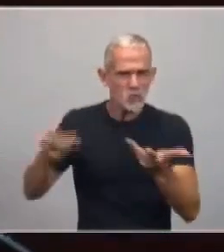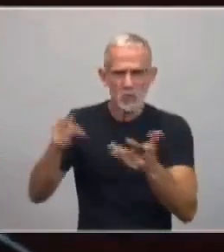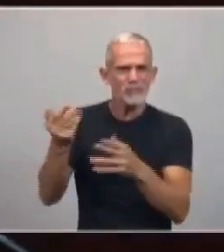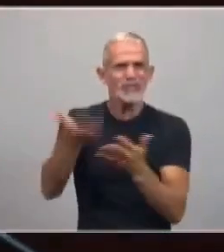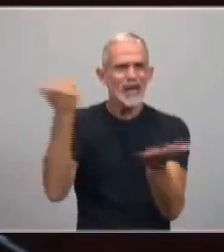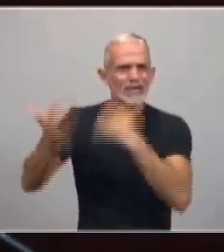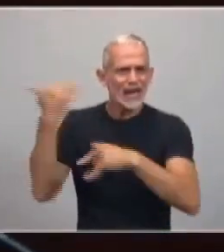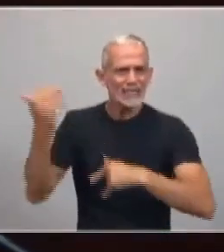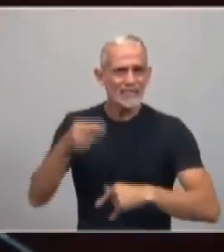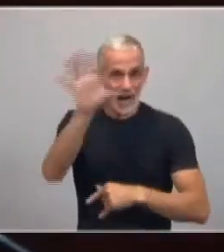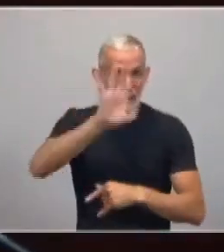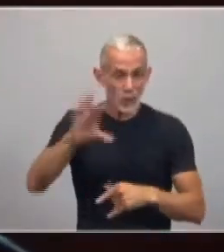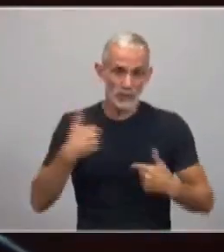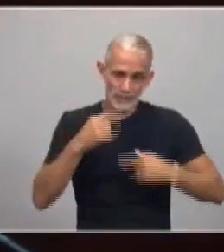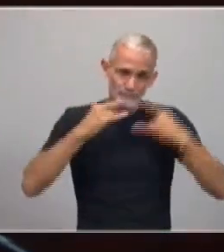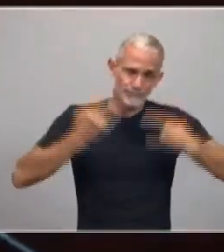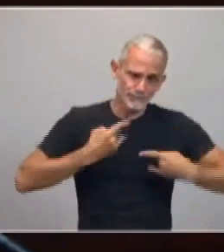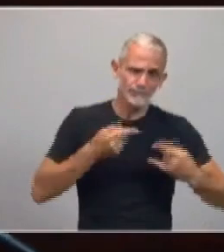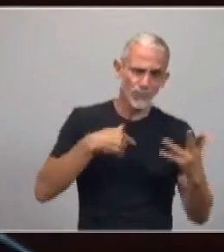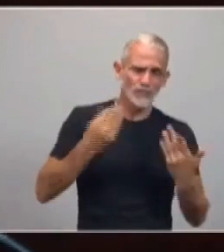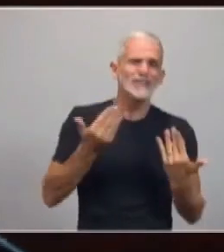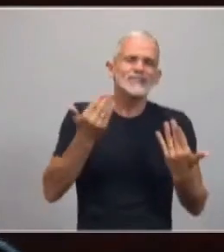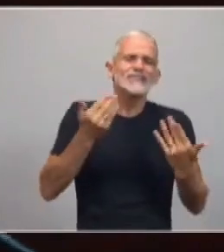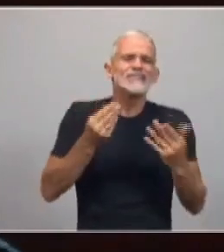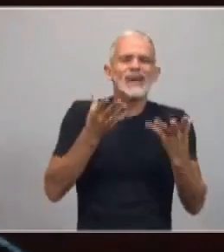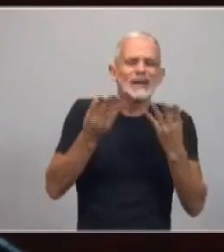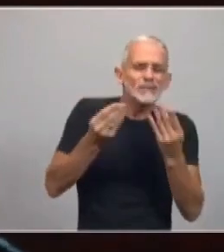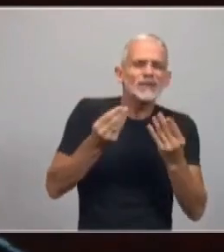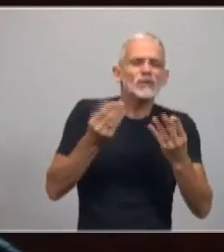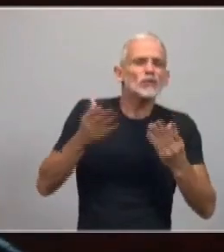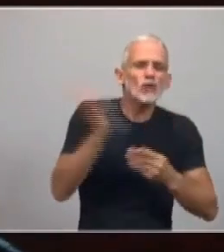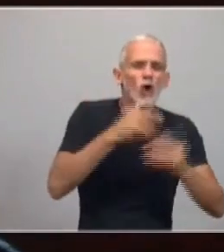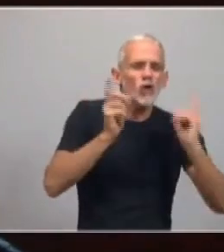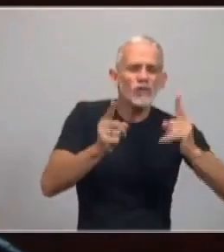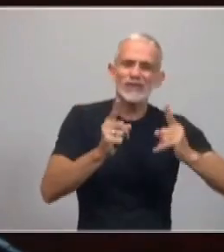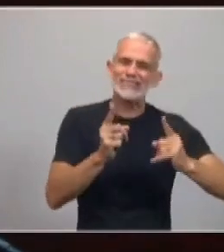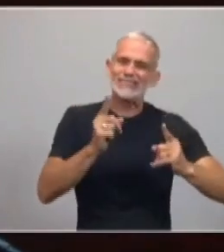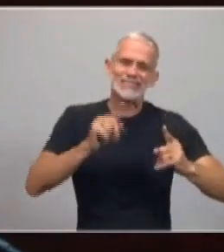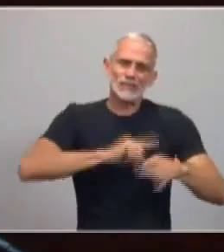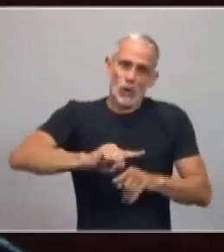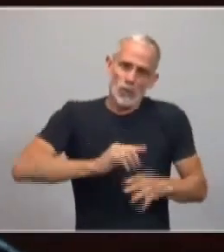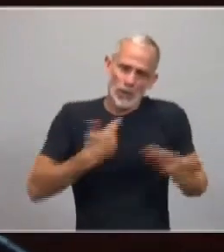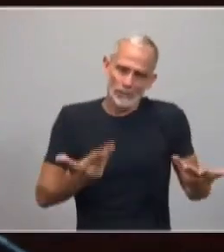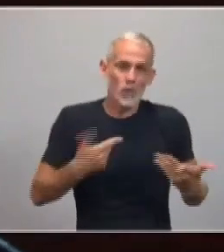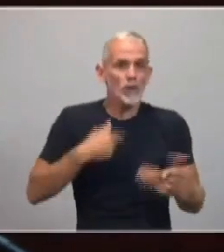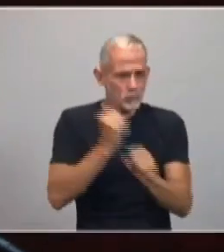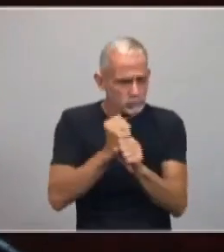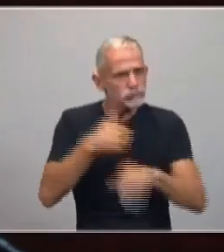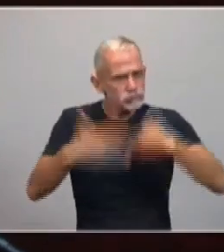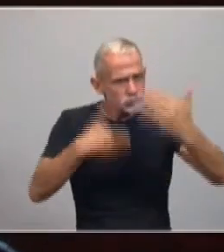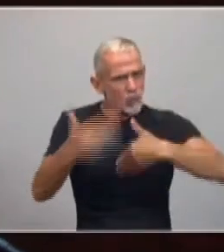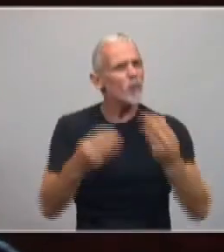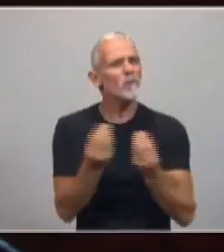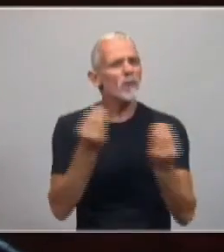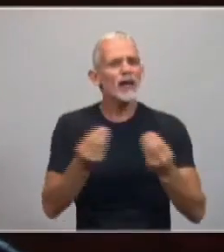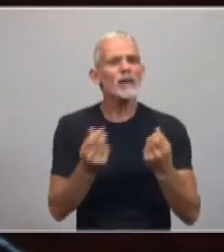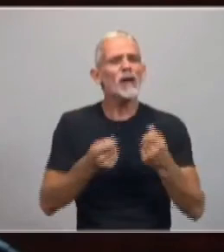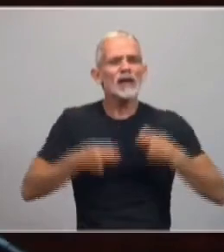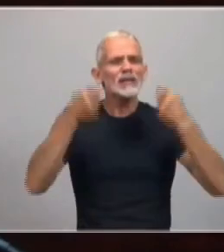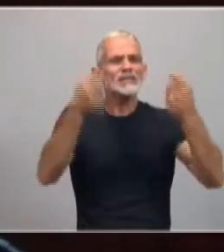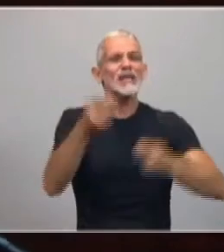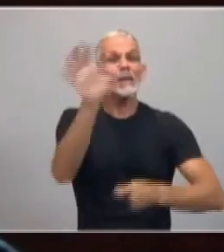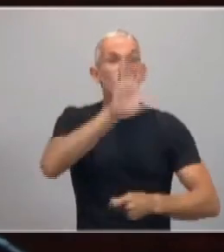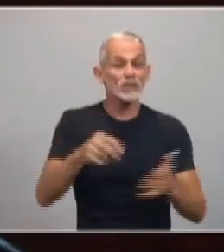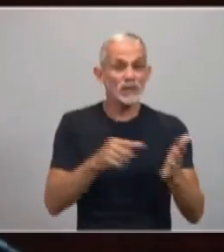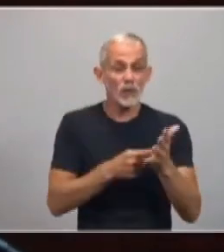las provincias seguramente sea imposible, pero no tengan duda de que seguiremos trabajando para que se le devuelva a la